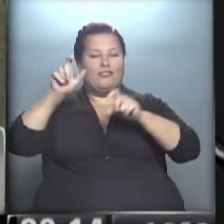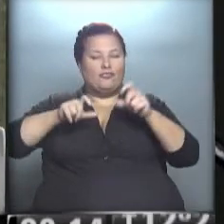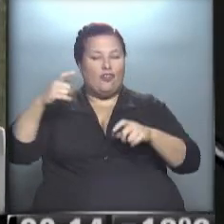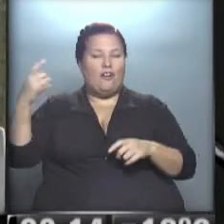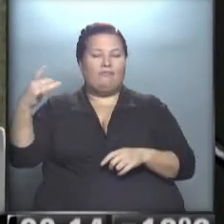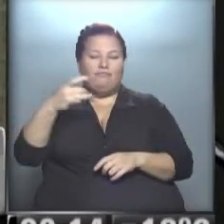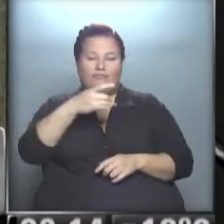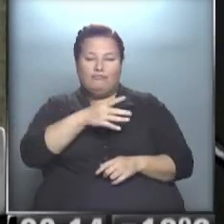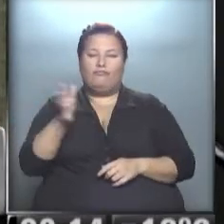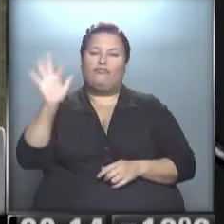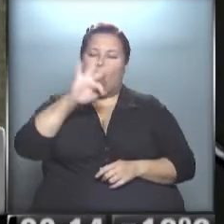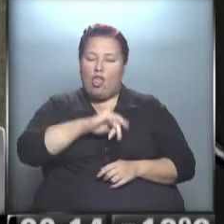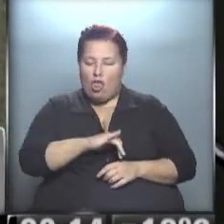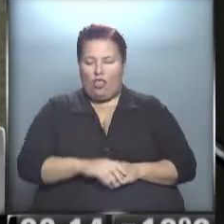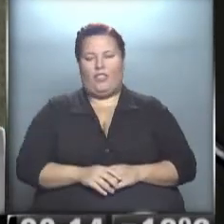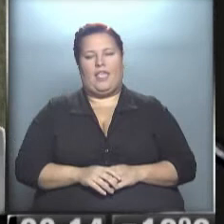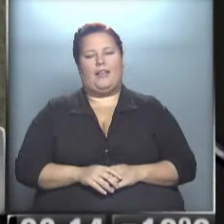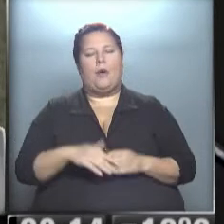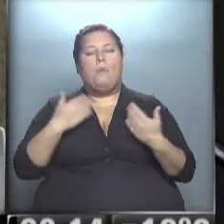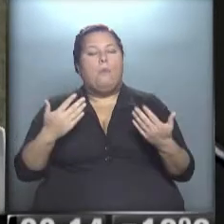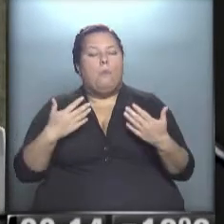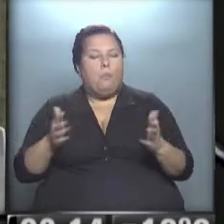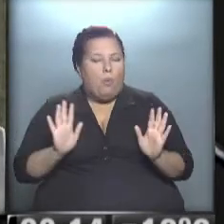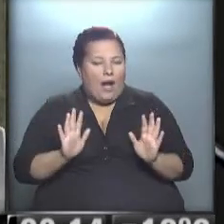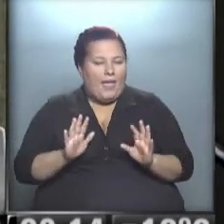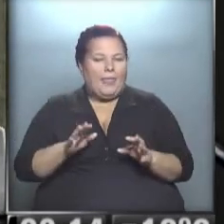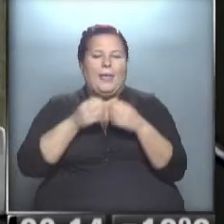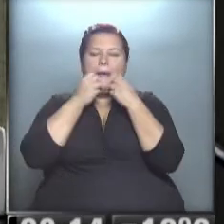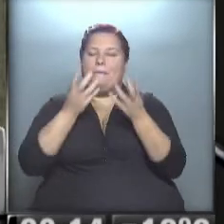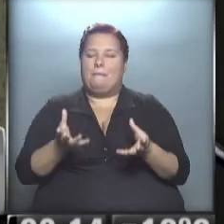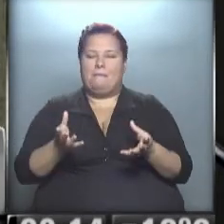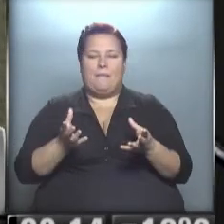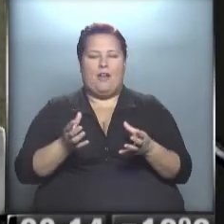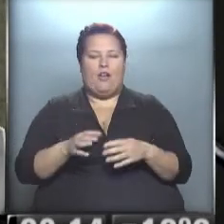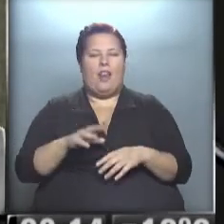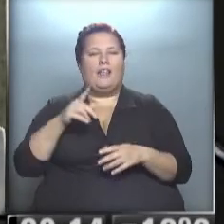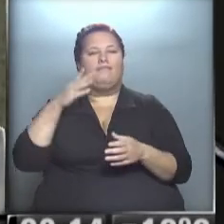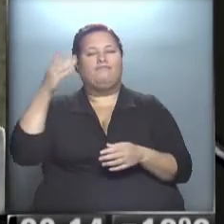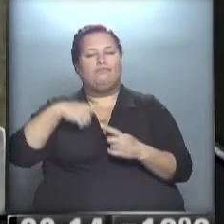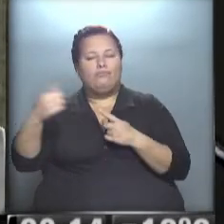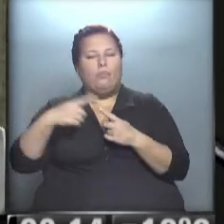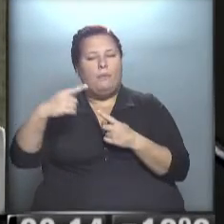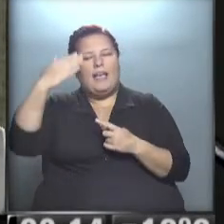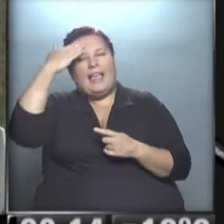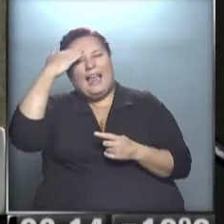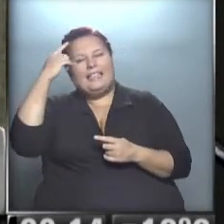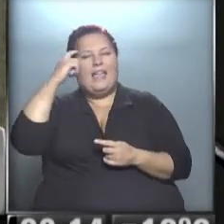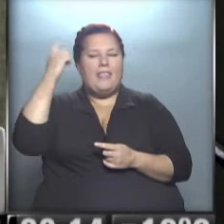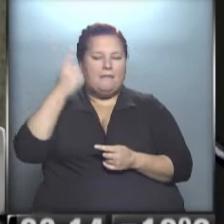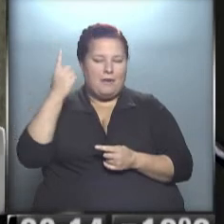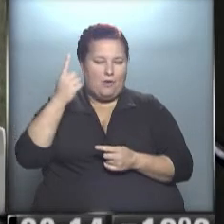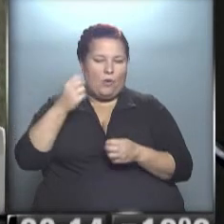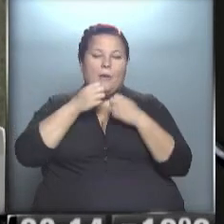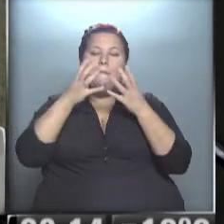servicio de forma recurrente este permite mejorar desde el punto de vista la frecuencia de 15 a 10 minutos y